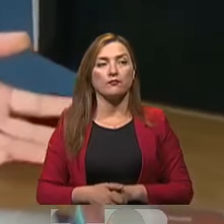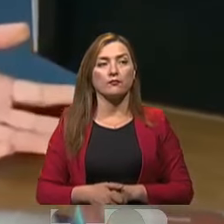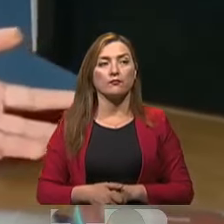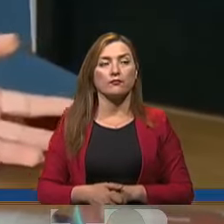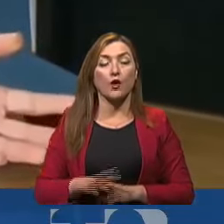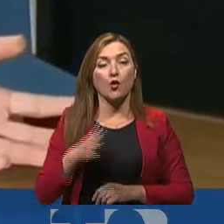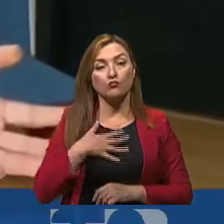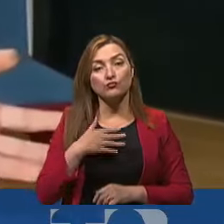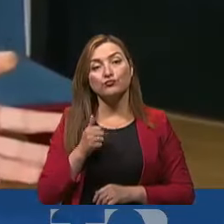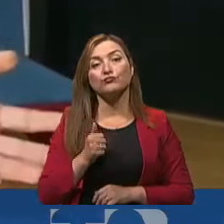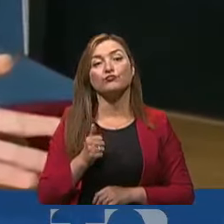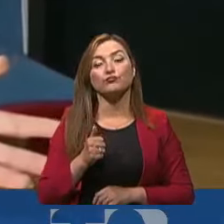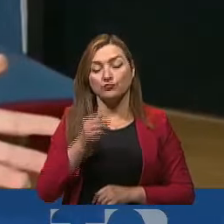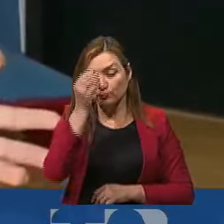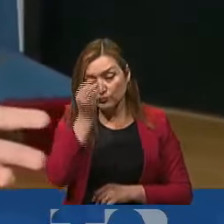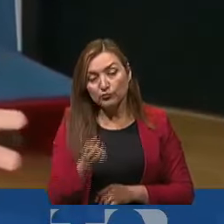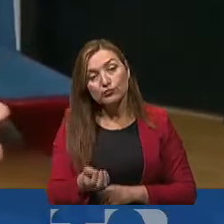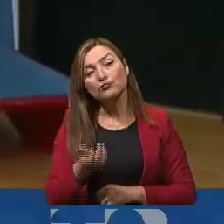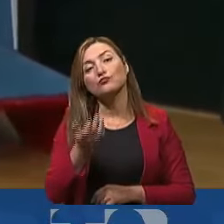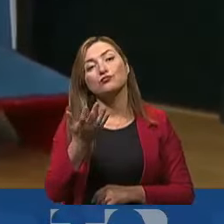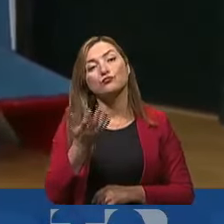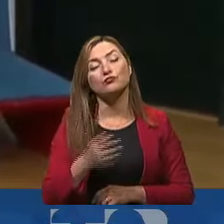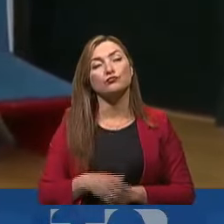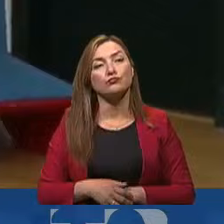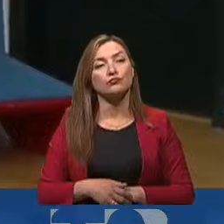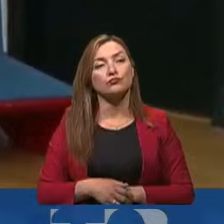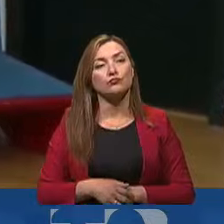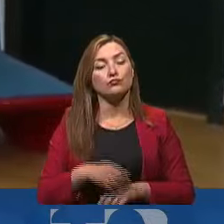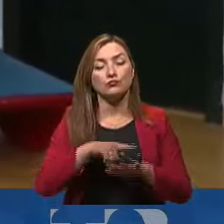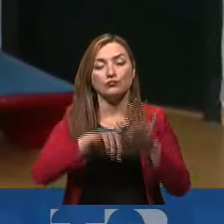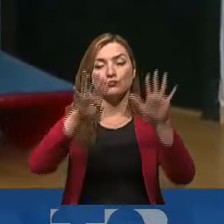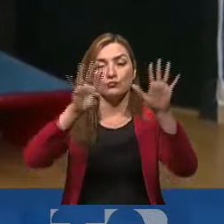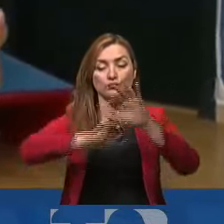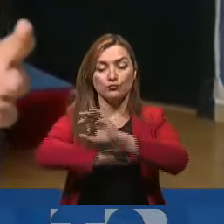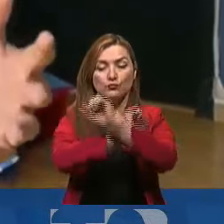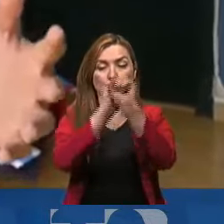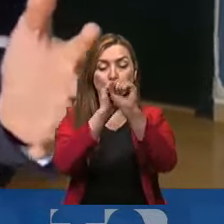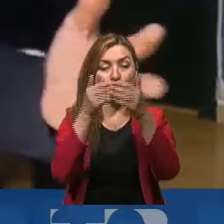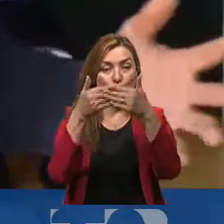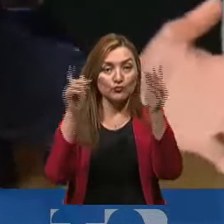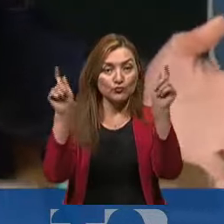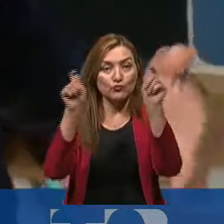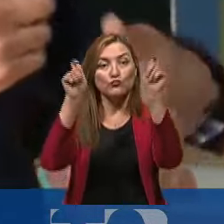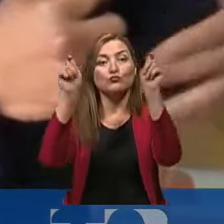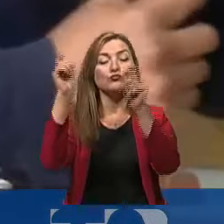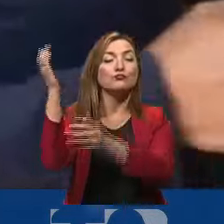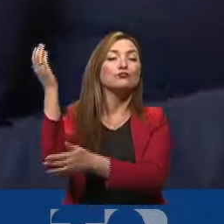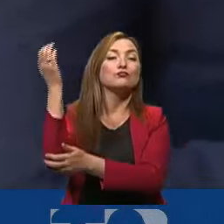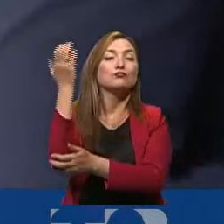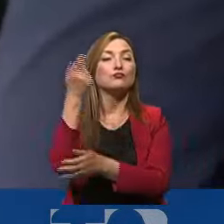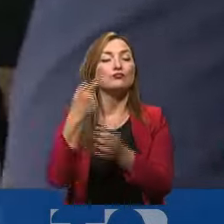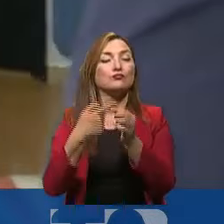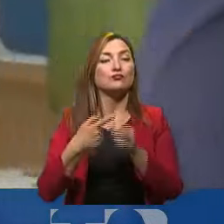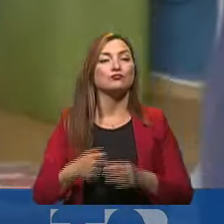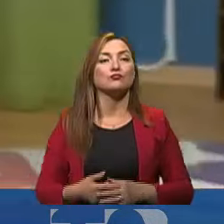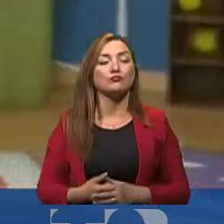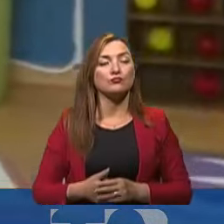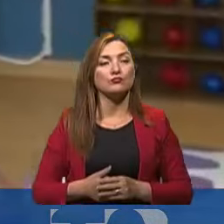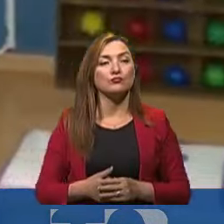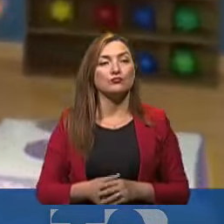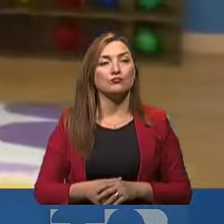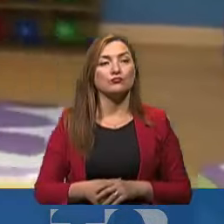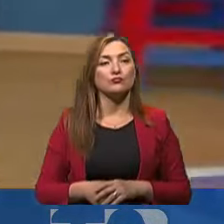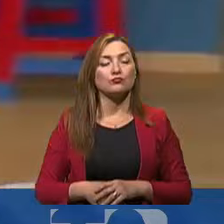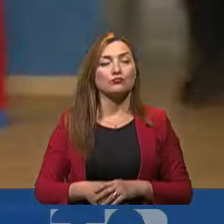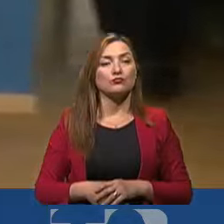Hola, ¿qué tal? ¿Cómo están? Muy buenos días. A partir de las 9 de la mañana se abrieron las puertas de la Fundación Reina de Quito para esta casa abierta, la